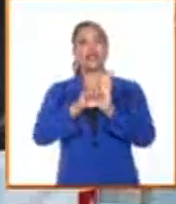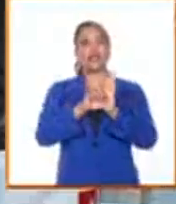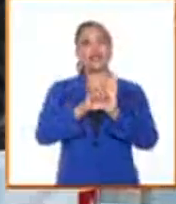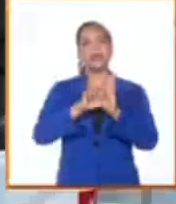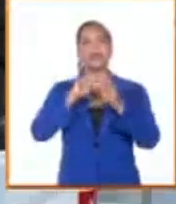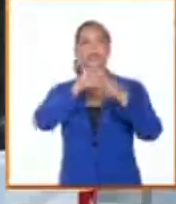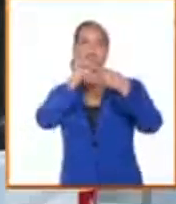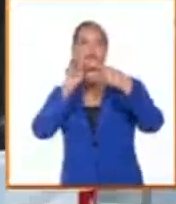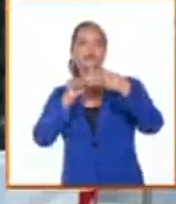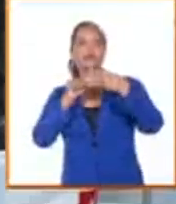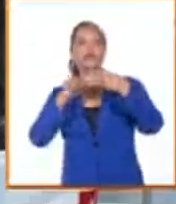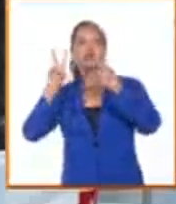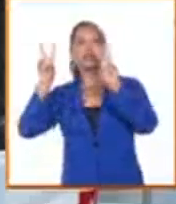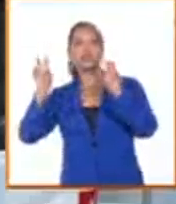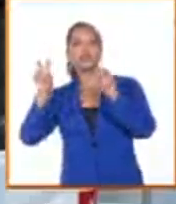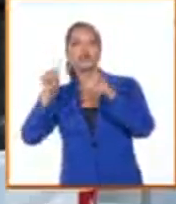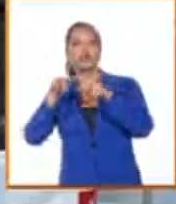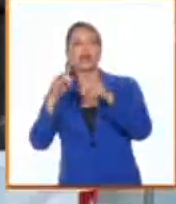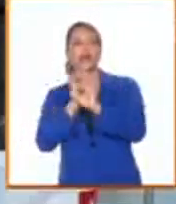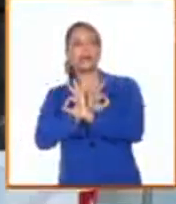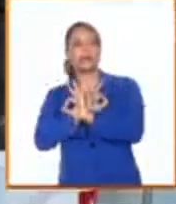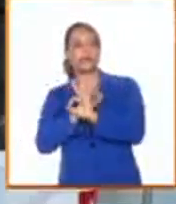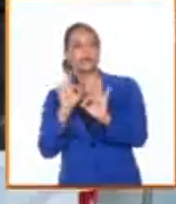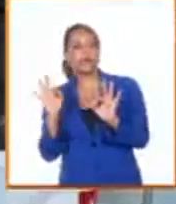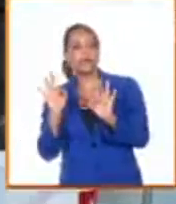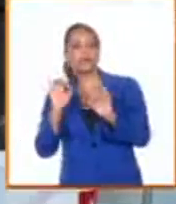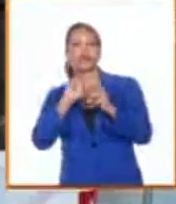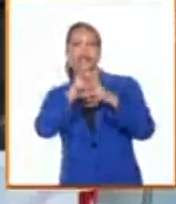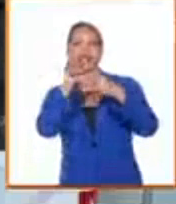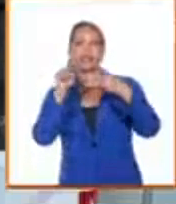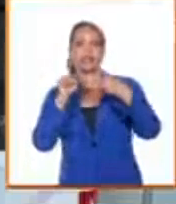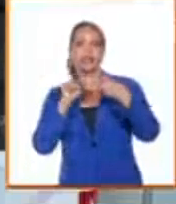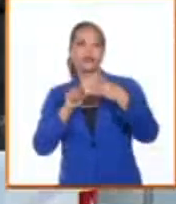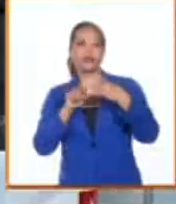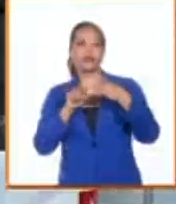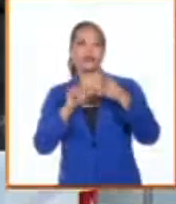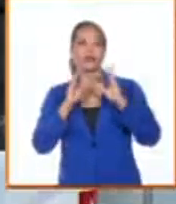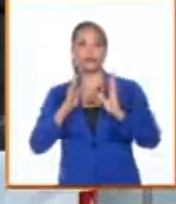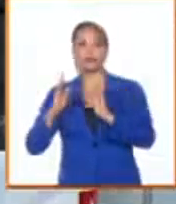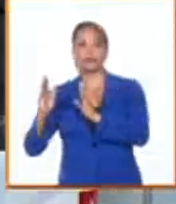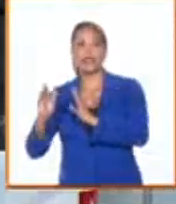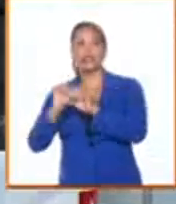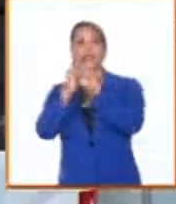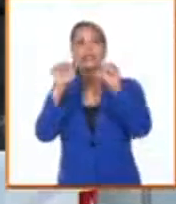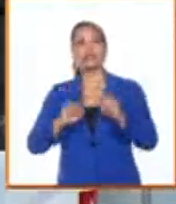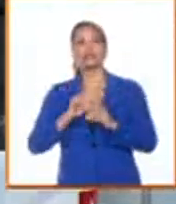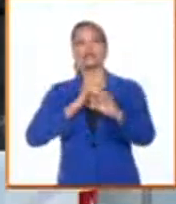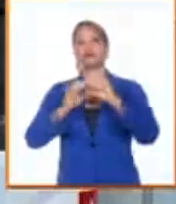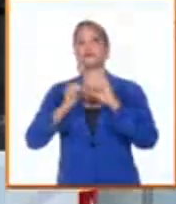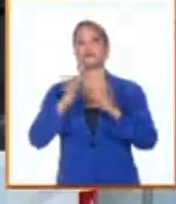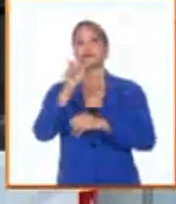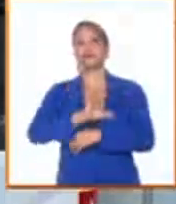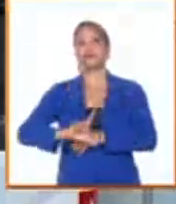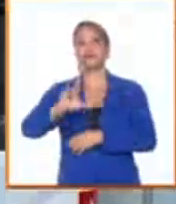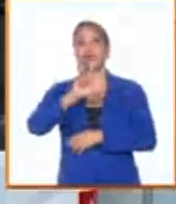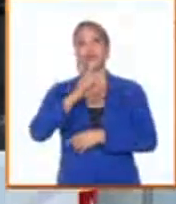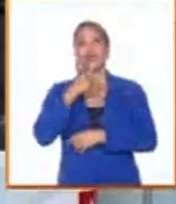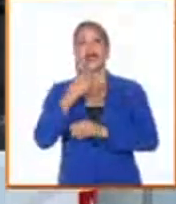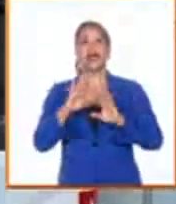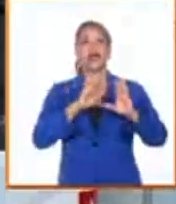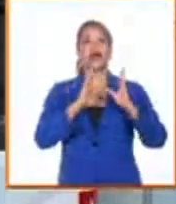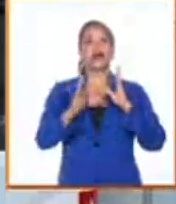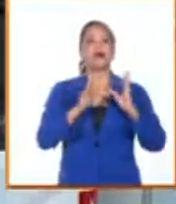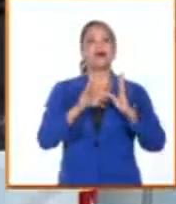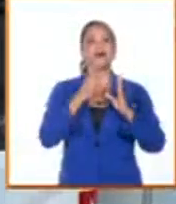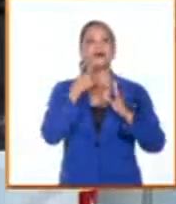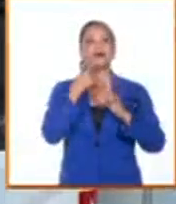segundo título que habla de las especificidades ya de esos tres ámbitos. El sistema de comunicación social, que tiene ámbito mediático, ámbito